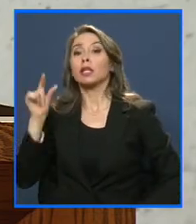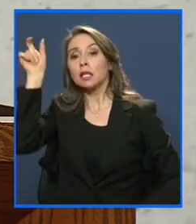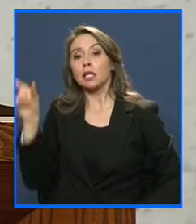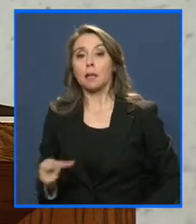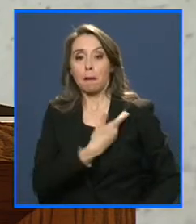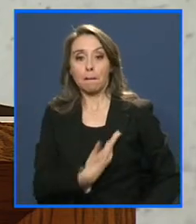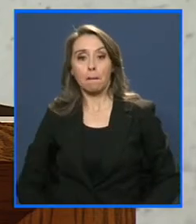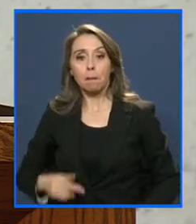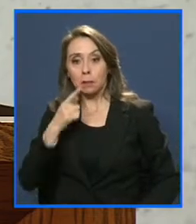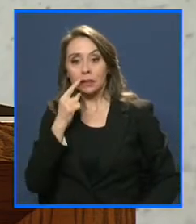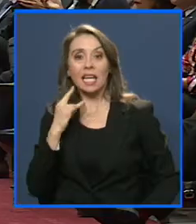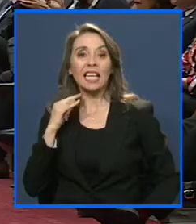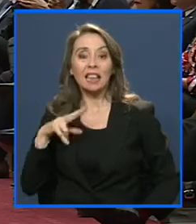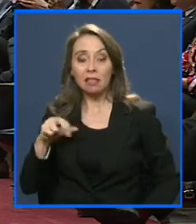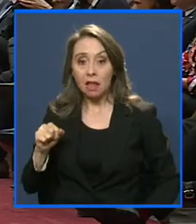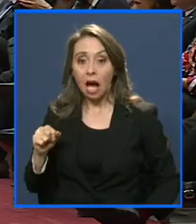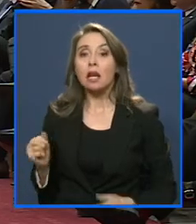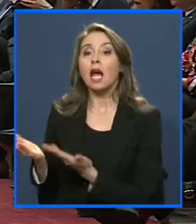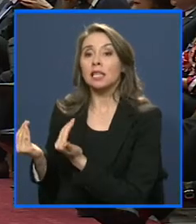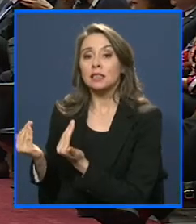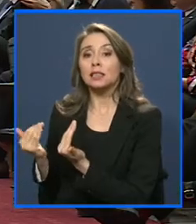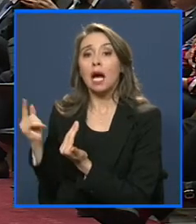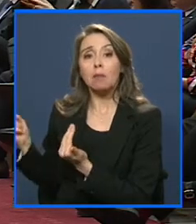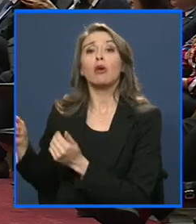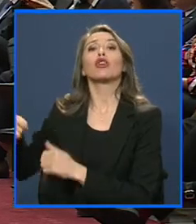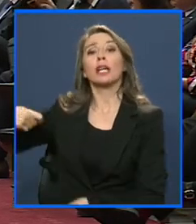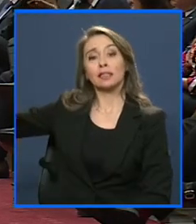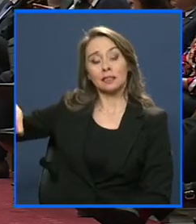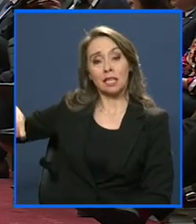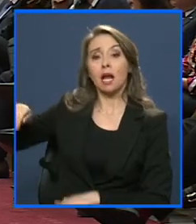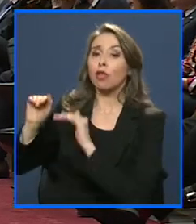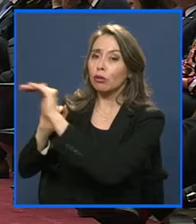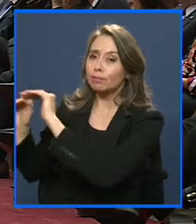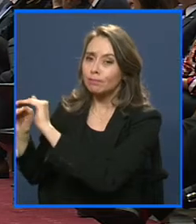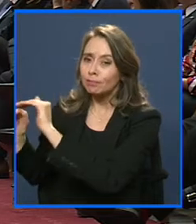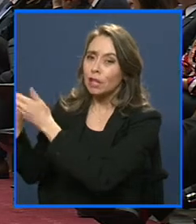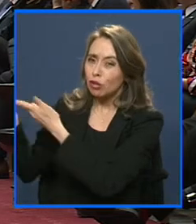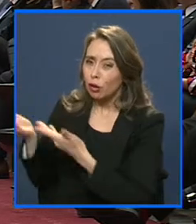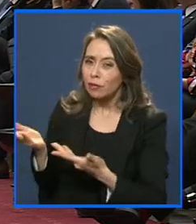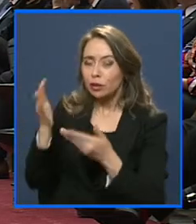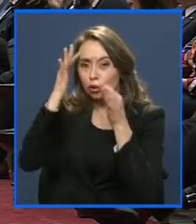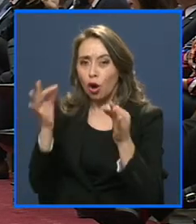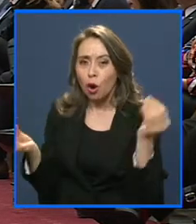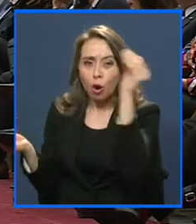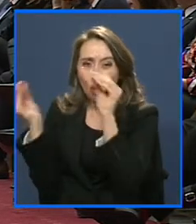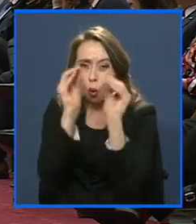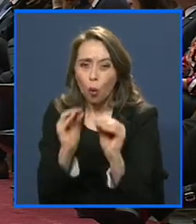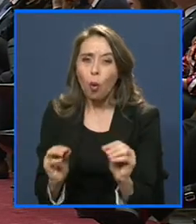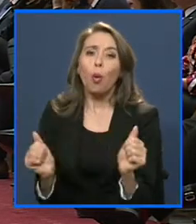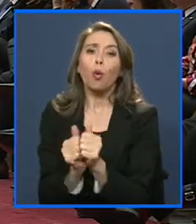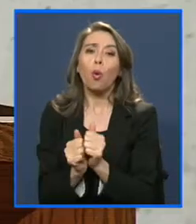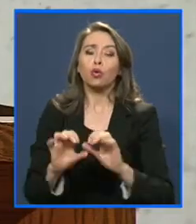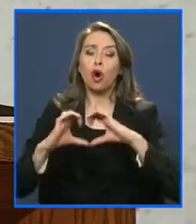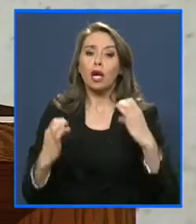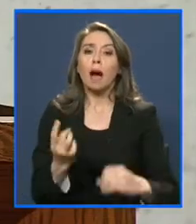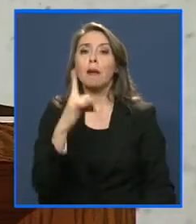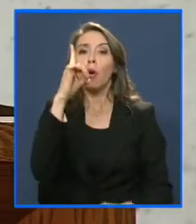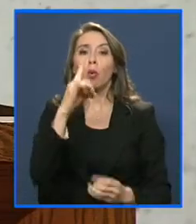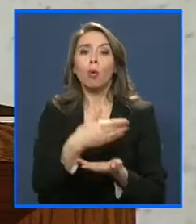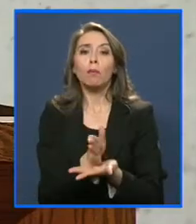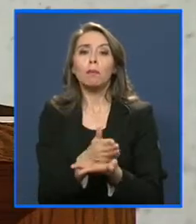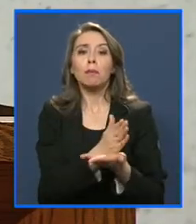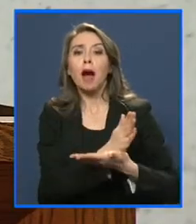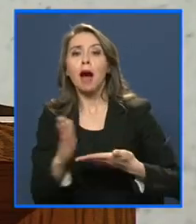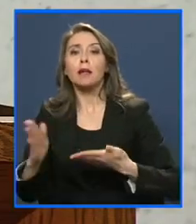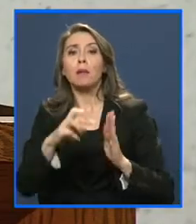quintana requerimos del senado y a eso los invito a definir en conjunto con esta cámara una sola agenda legislativa